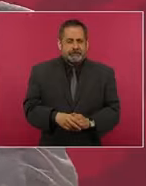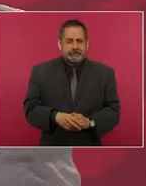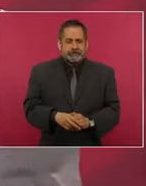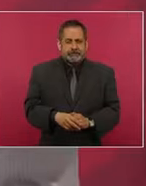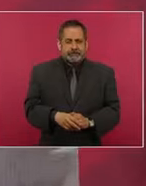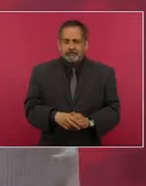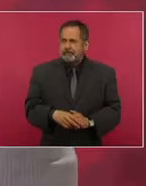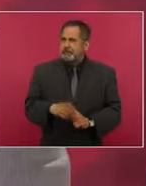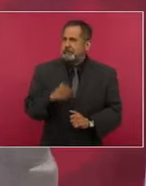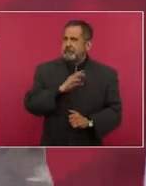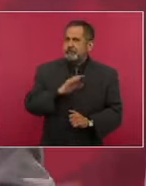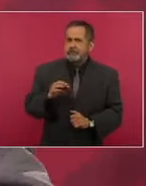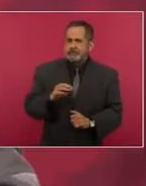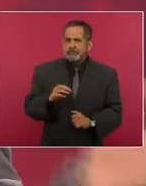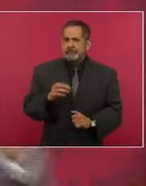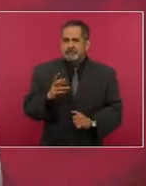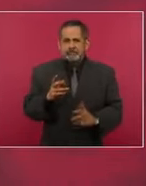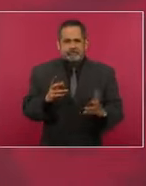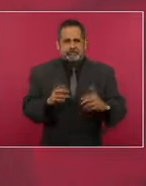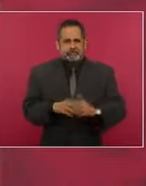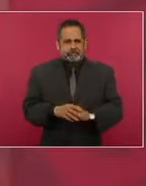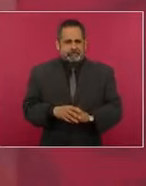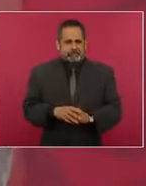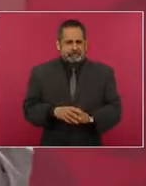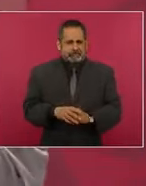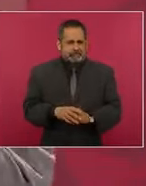Nada más que son como 3 veces